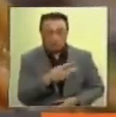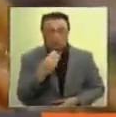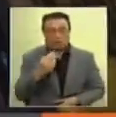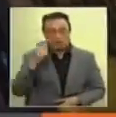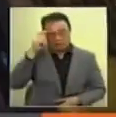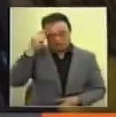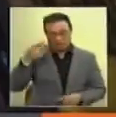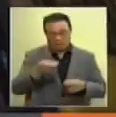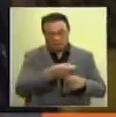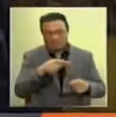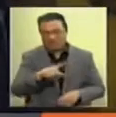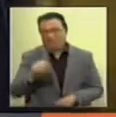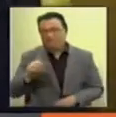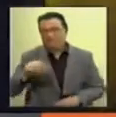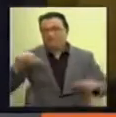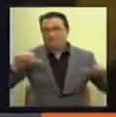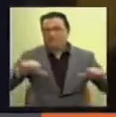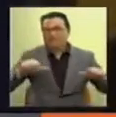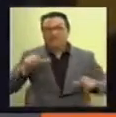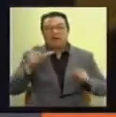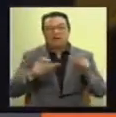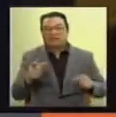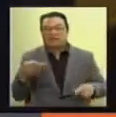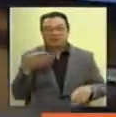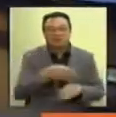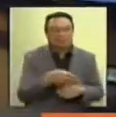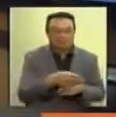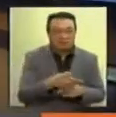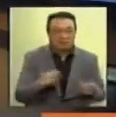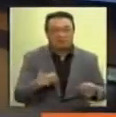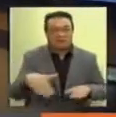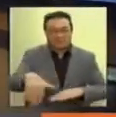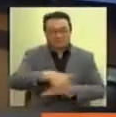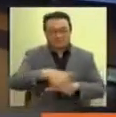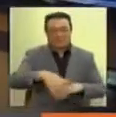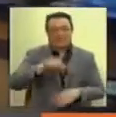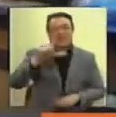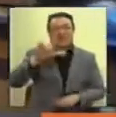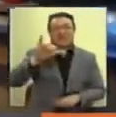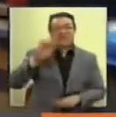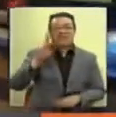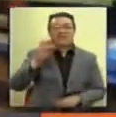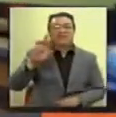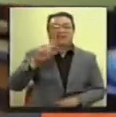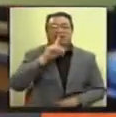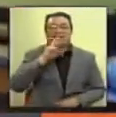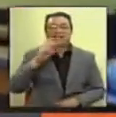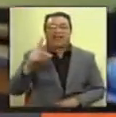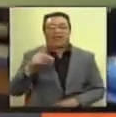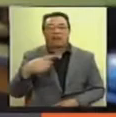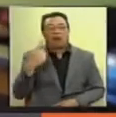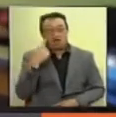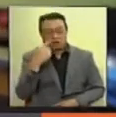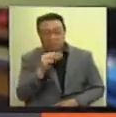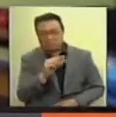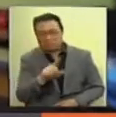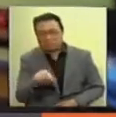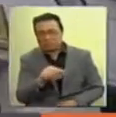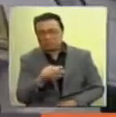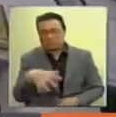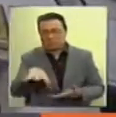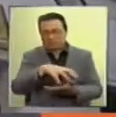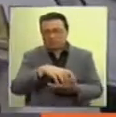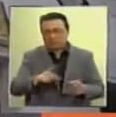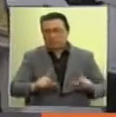buena idea de negocio. Temían que los clientes no llegaran hasta calle Libertad, ni la más conocida ni la más concurrida calle